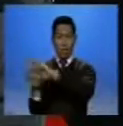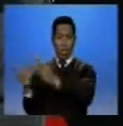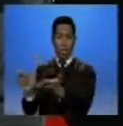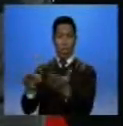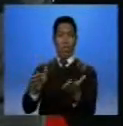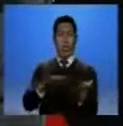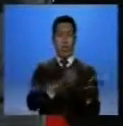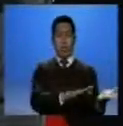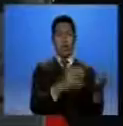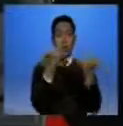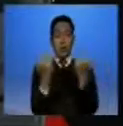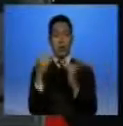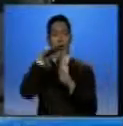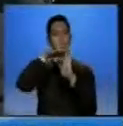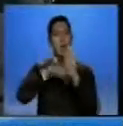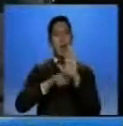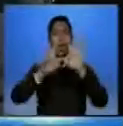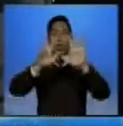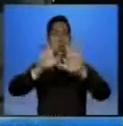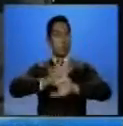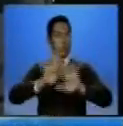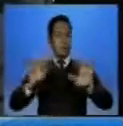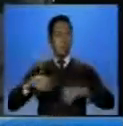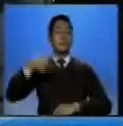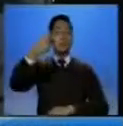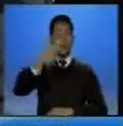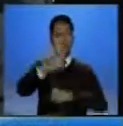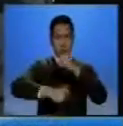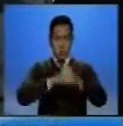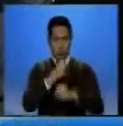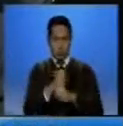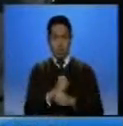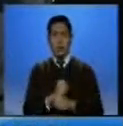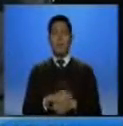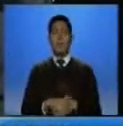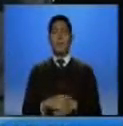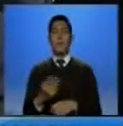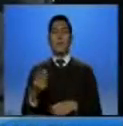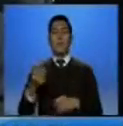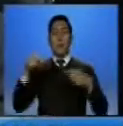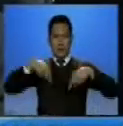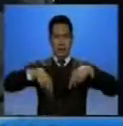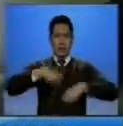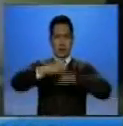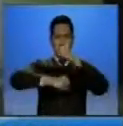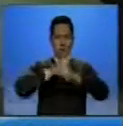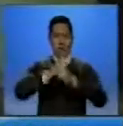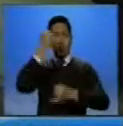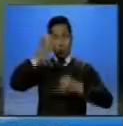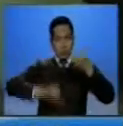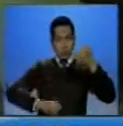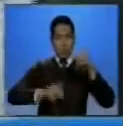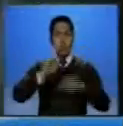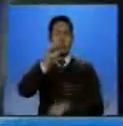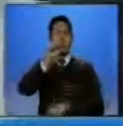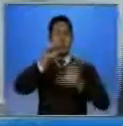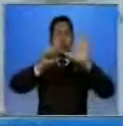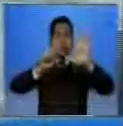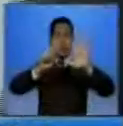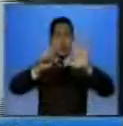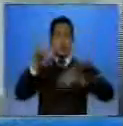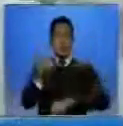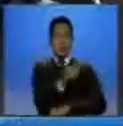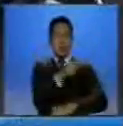tenemos una de 8.3 y para el próximo año tendremos una de, para este año finalizar, tendremos una de 6. La comisión que conforma todo el